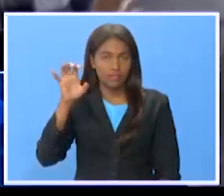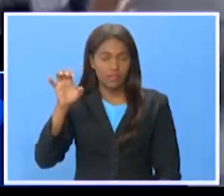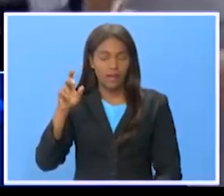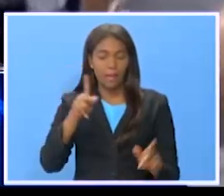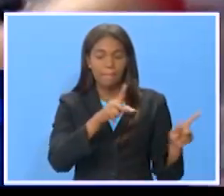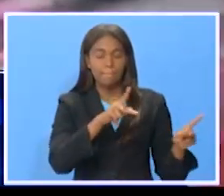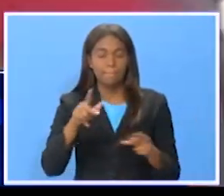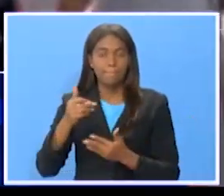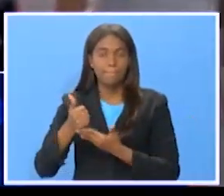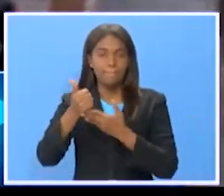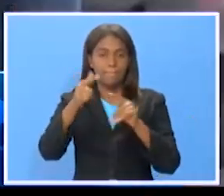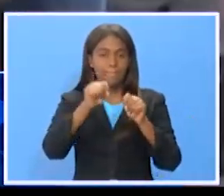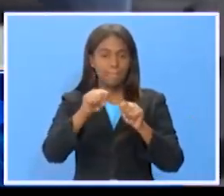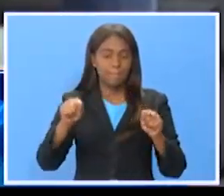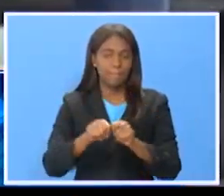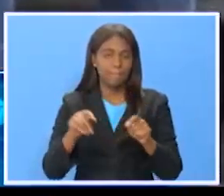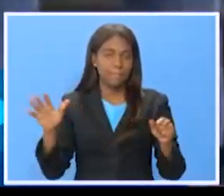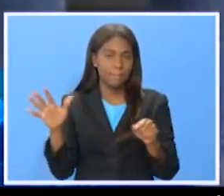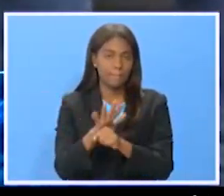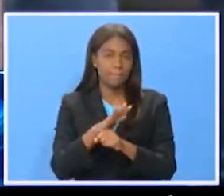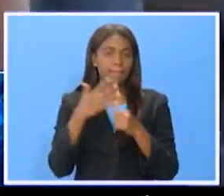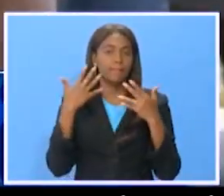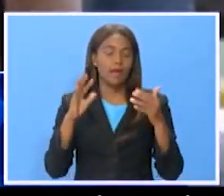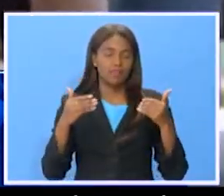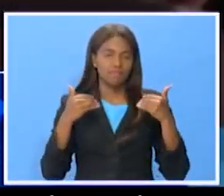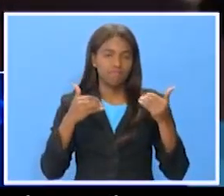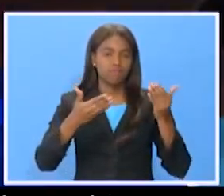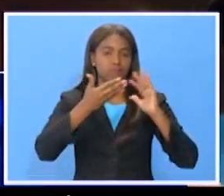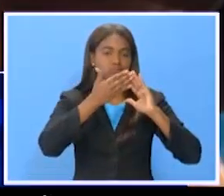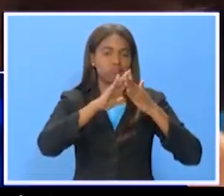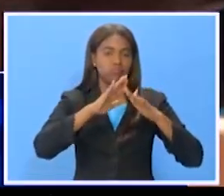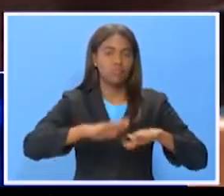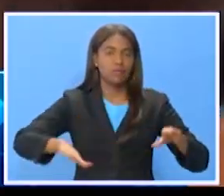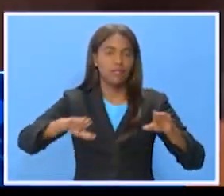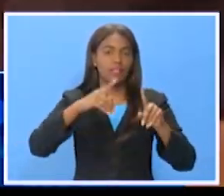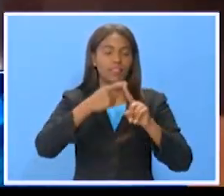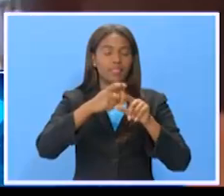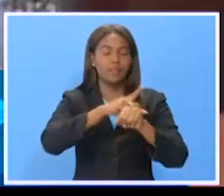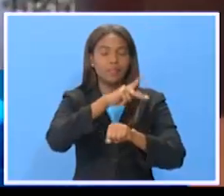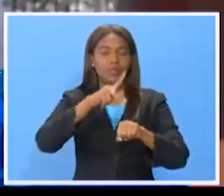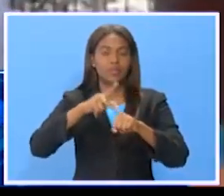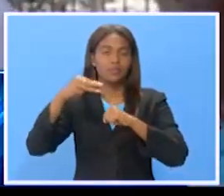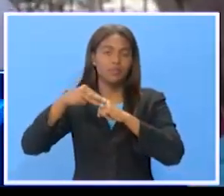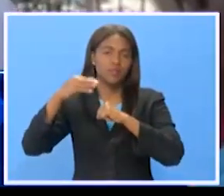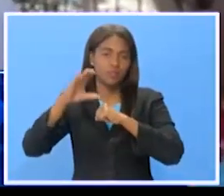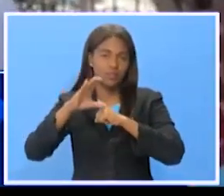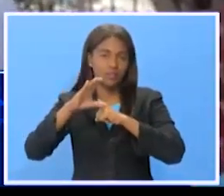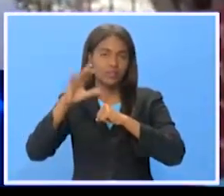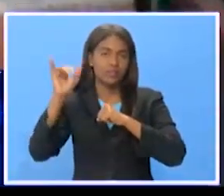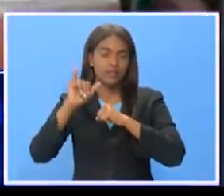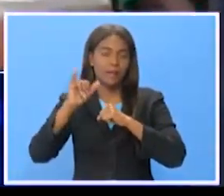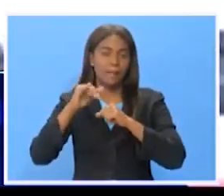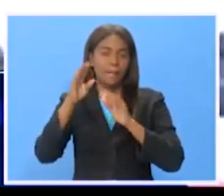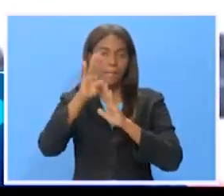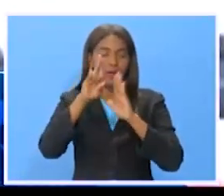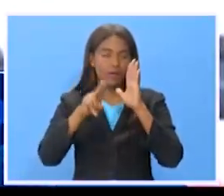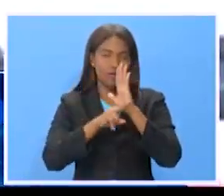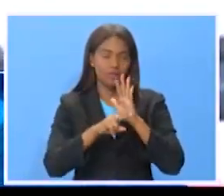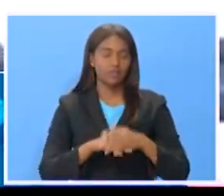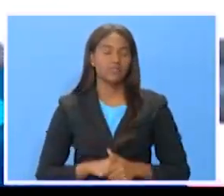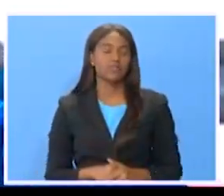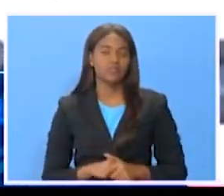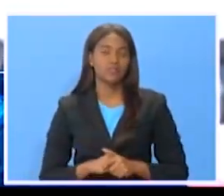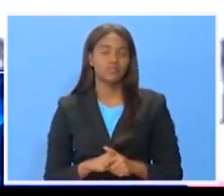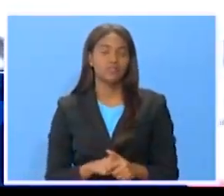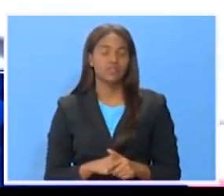Impacto Territorio Total, ha sido desarrollado en comunidades de las provincias Montecristi y Bauruco. El pueblo está